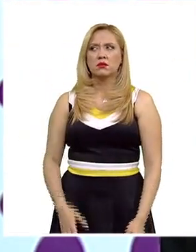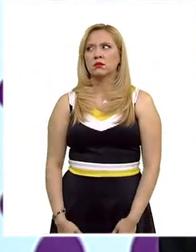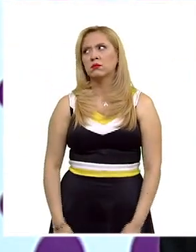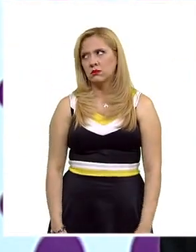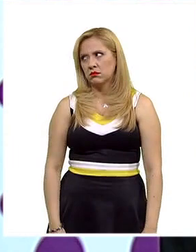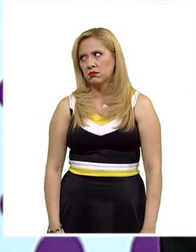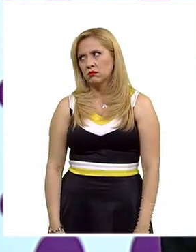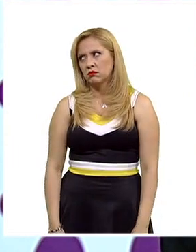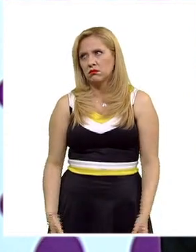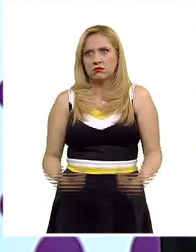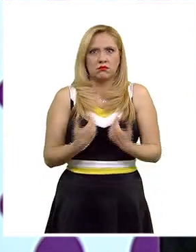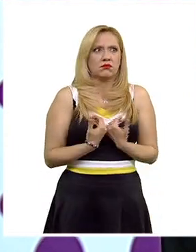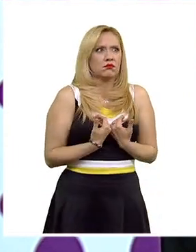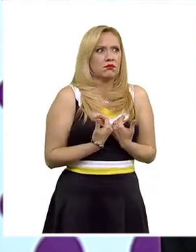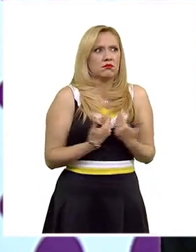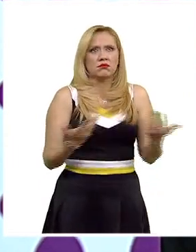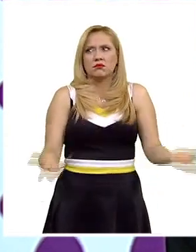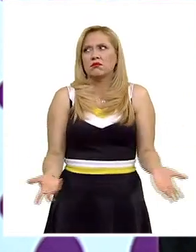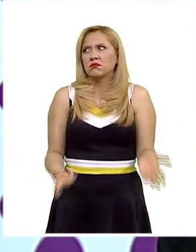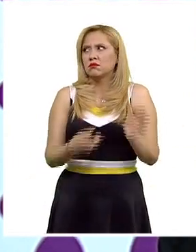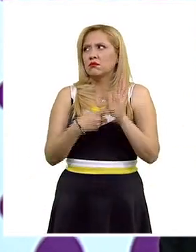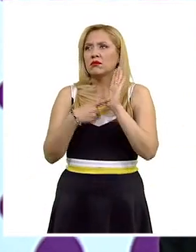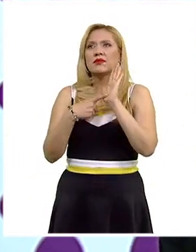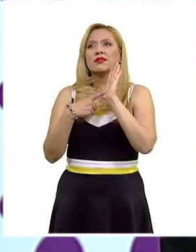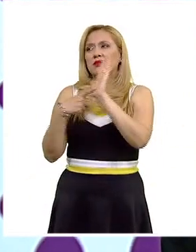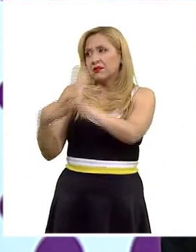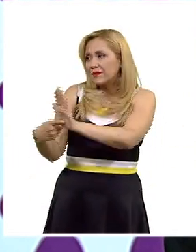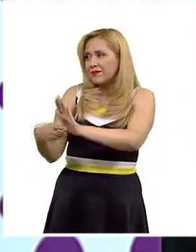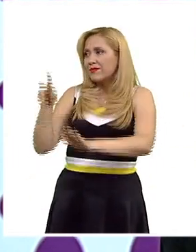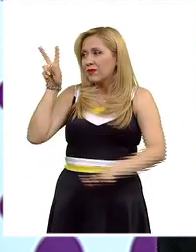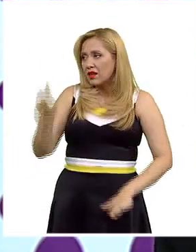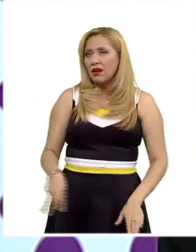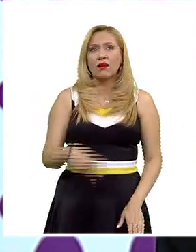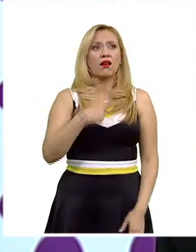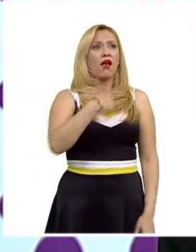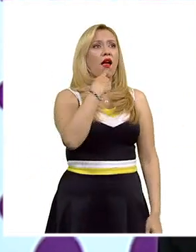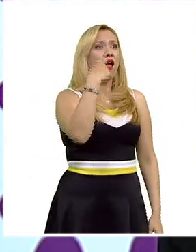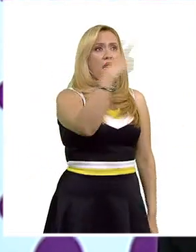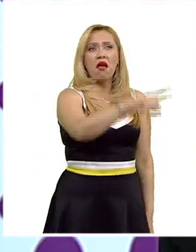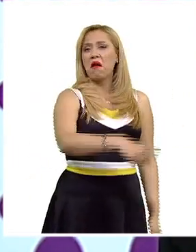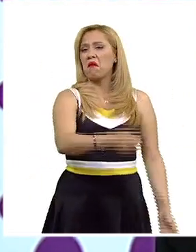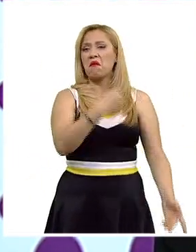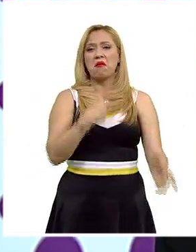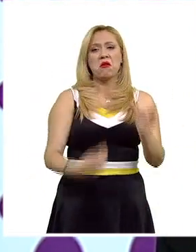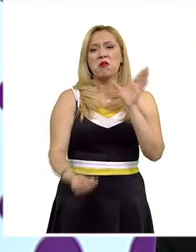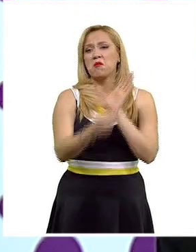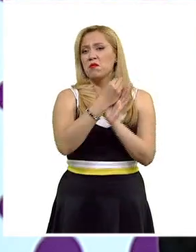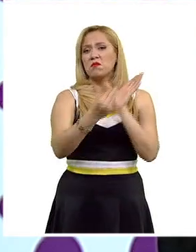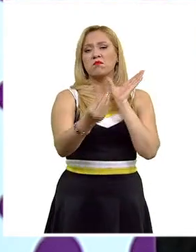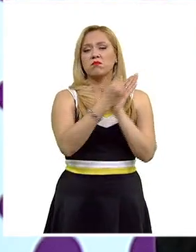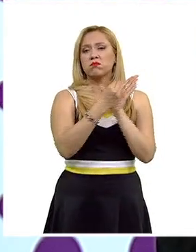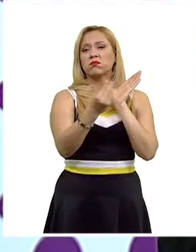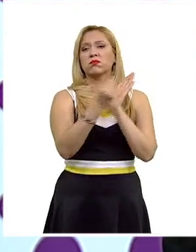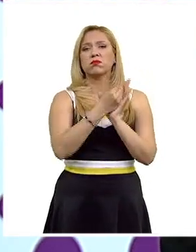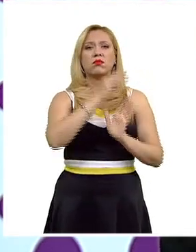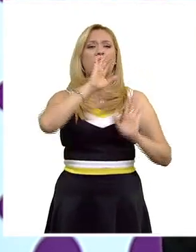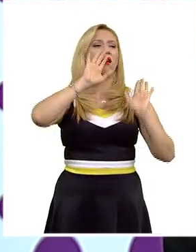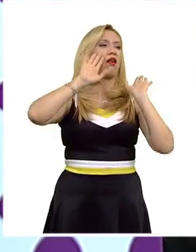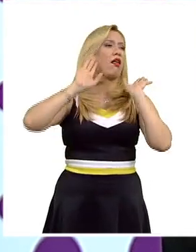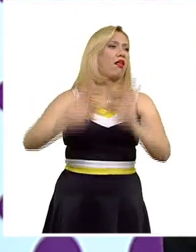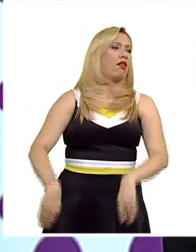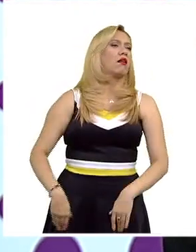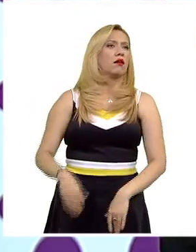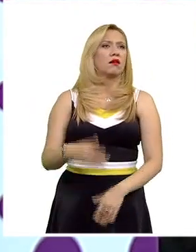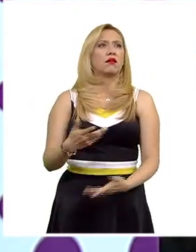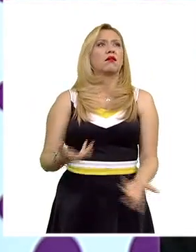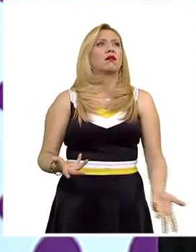suficientes argumentos para demostrar que cuando denunciamos No pasa nada. no pasa absolutamente nada, se nos revictimiza. Es tortuoso. Exactamente, o